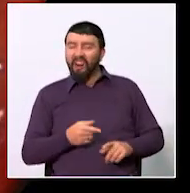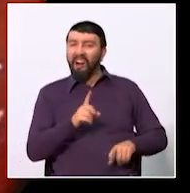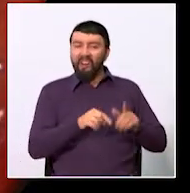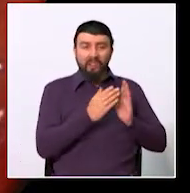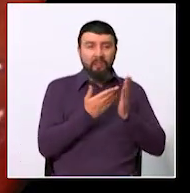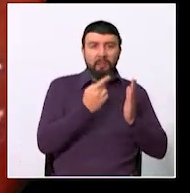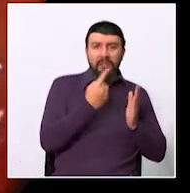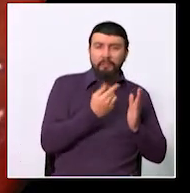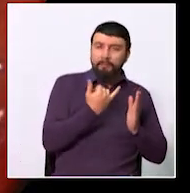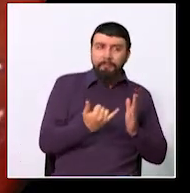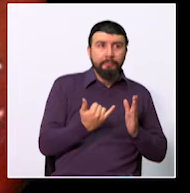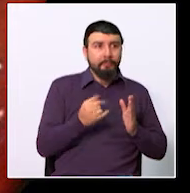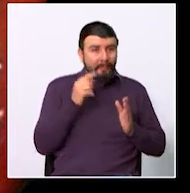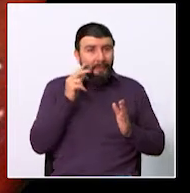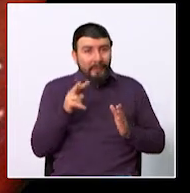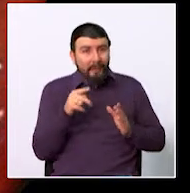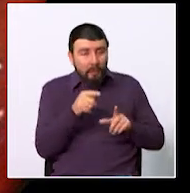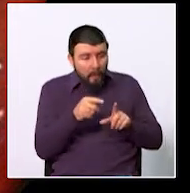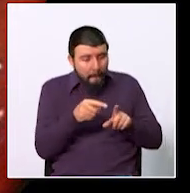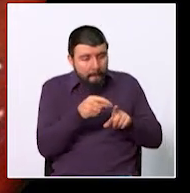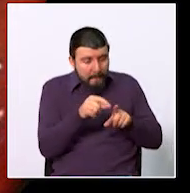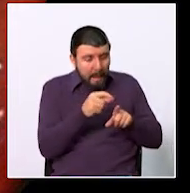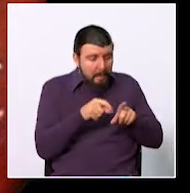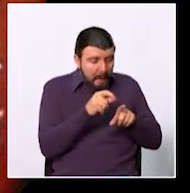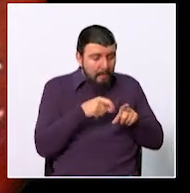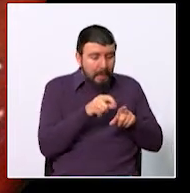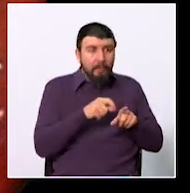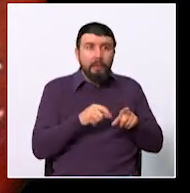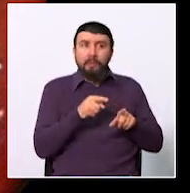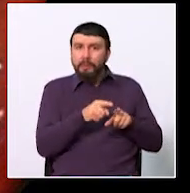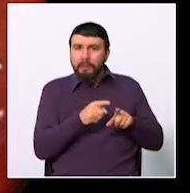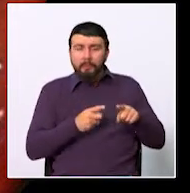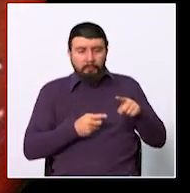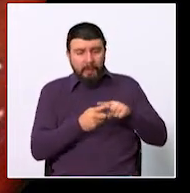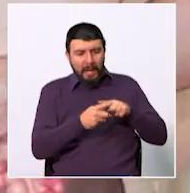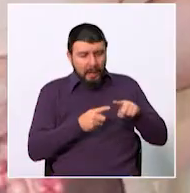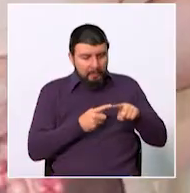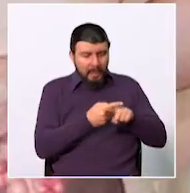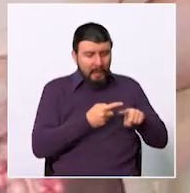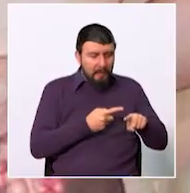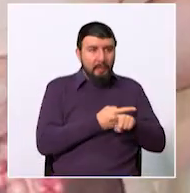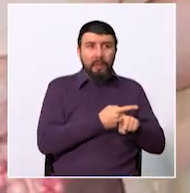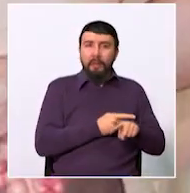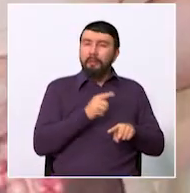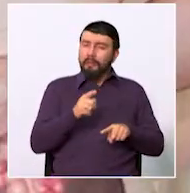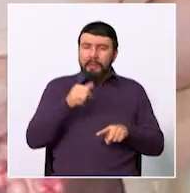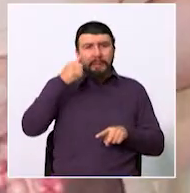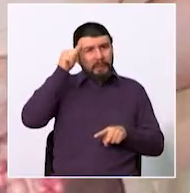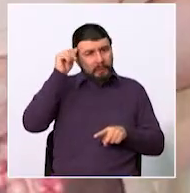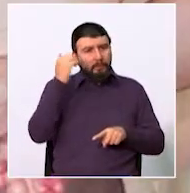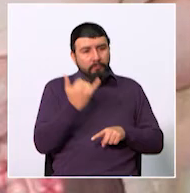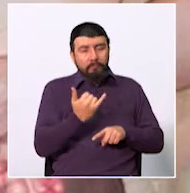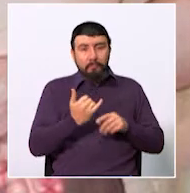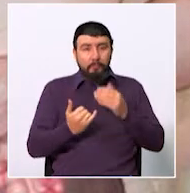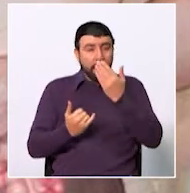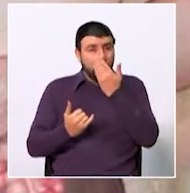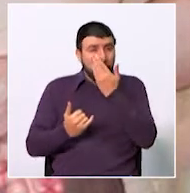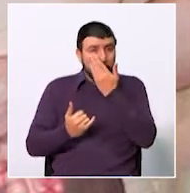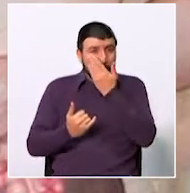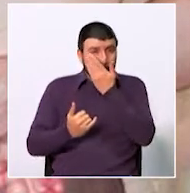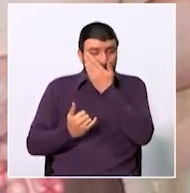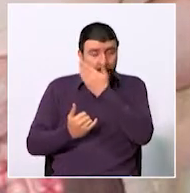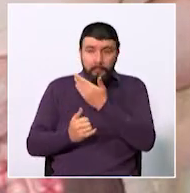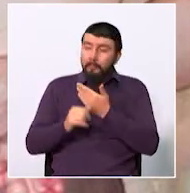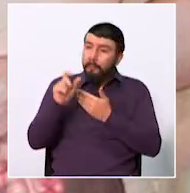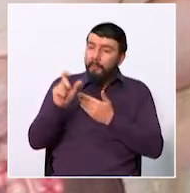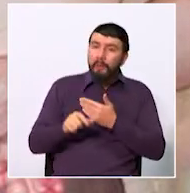bien los divertículos son rotos esto es peor y se perforan nunca se me olvida que el papa juan pablo segundo una